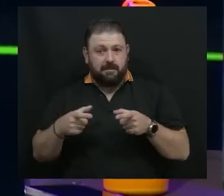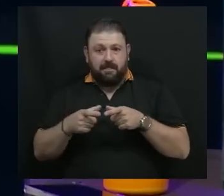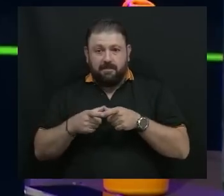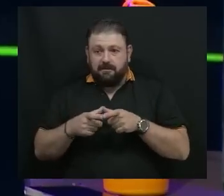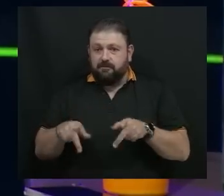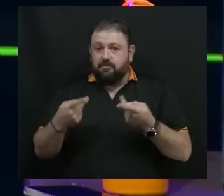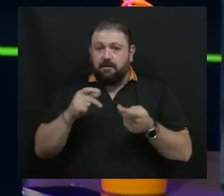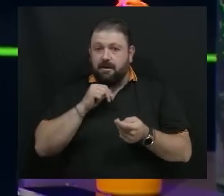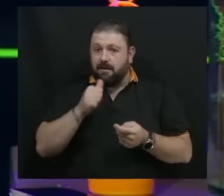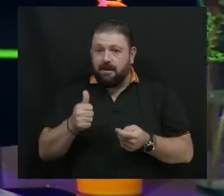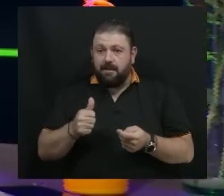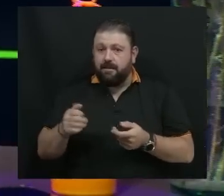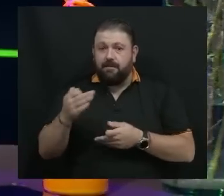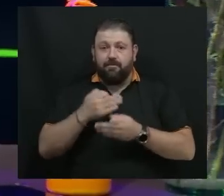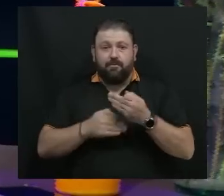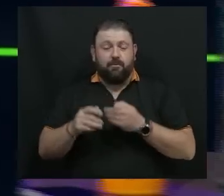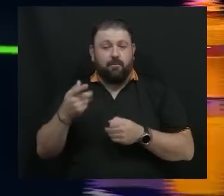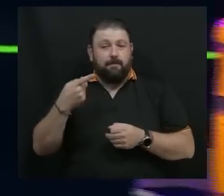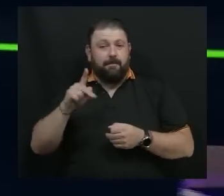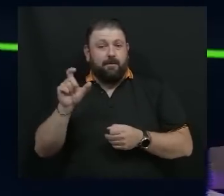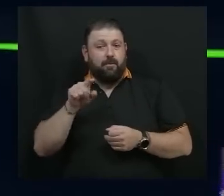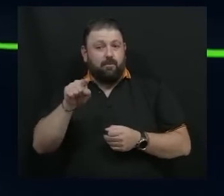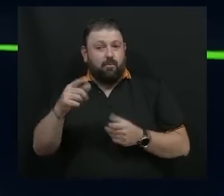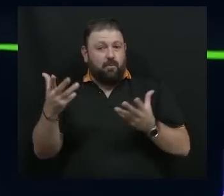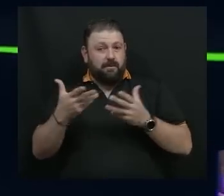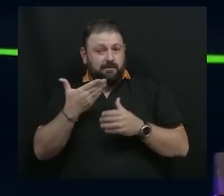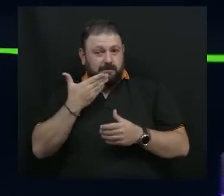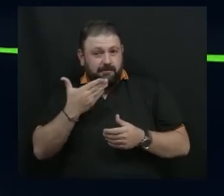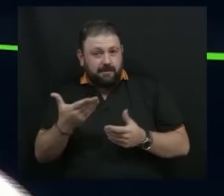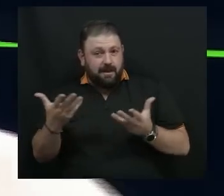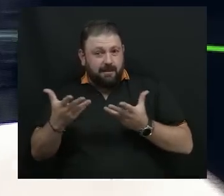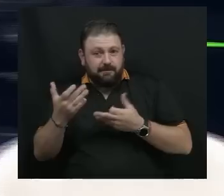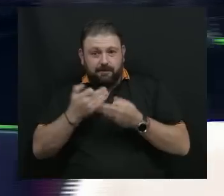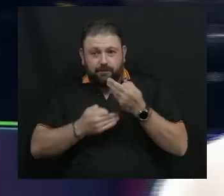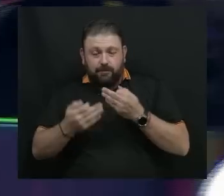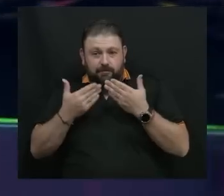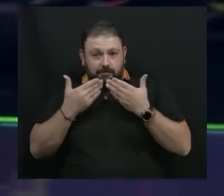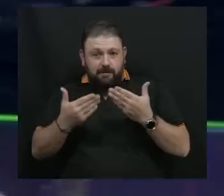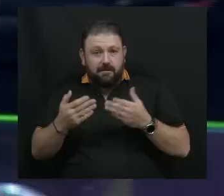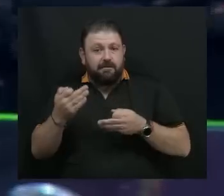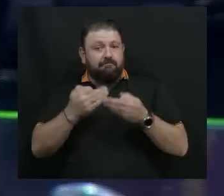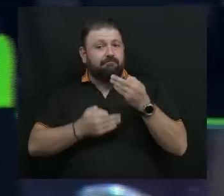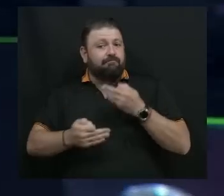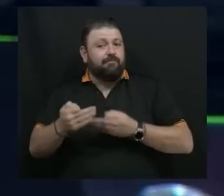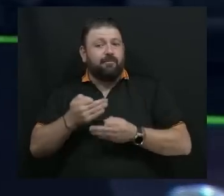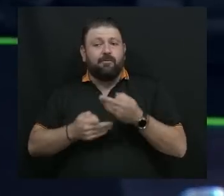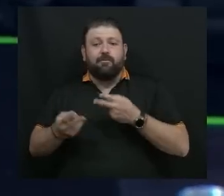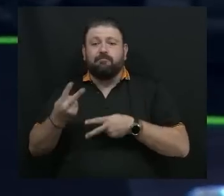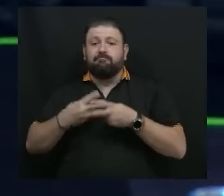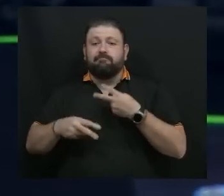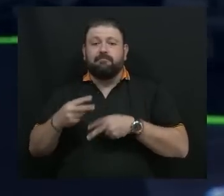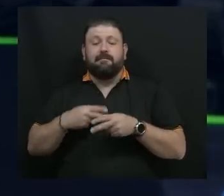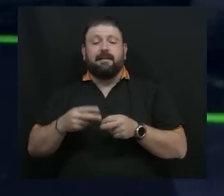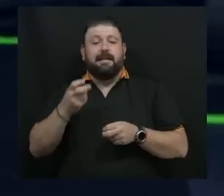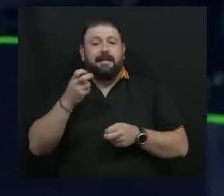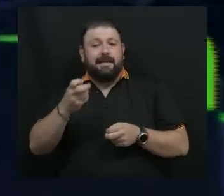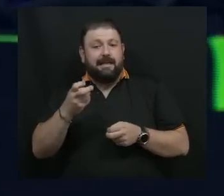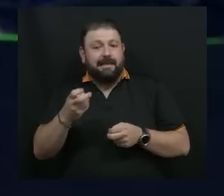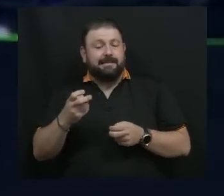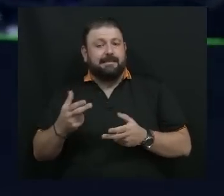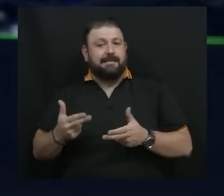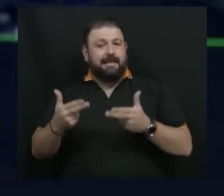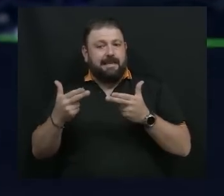decir, tú haces algo bien hecho una vez y te siguen pagando cada vez que alguien utiliza eso. Ese es el concepto de